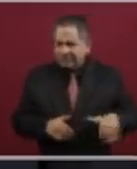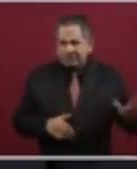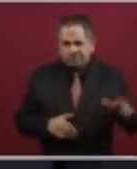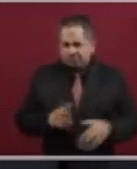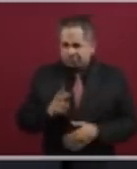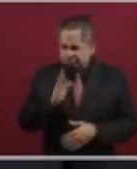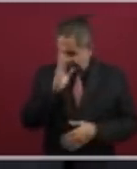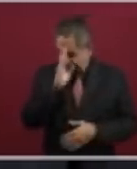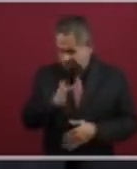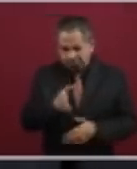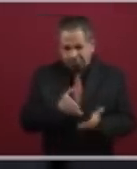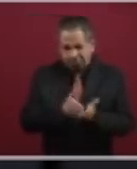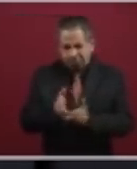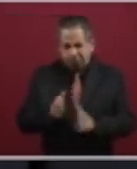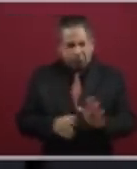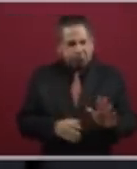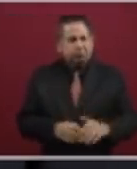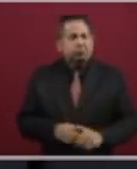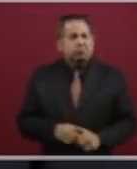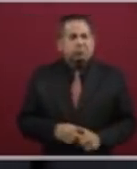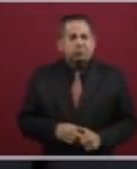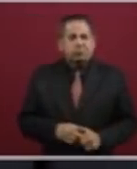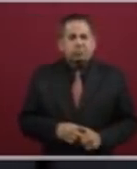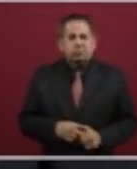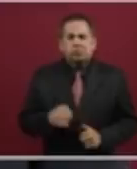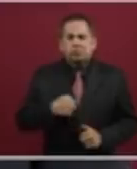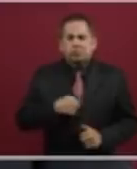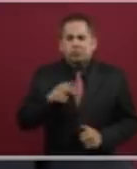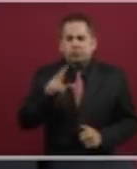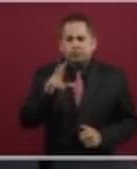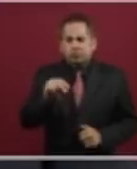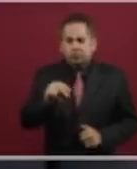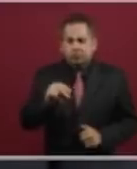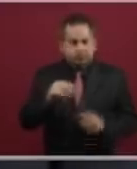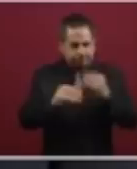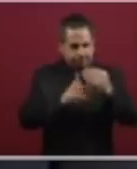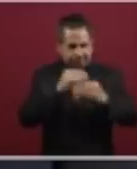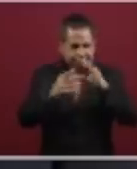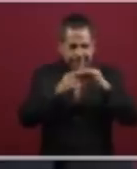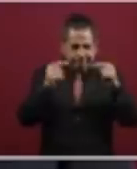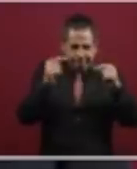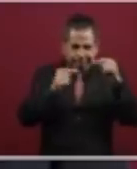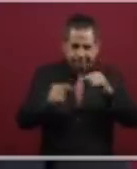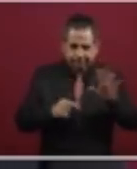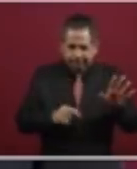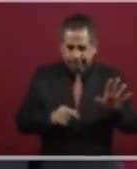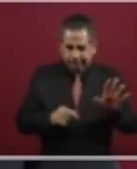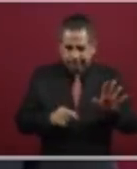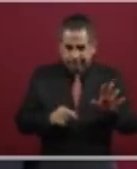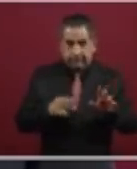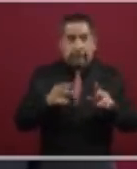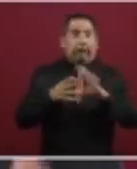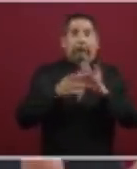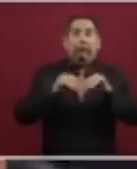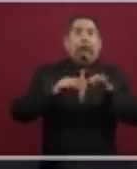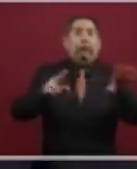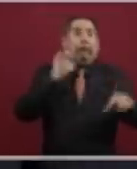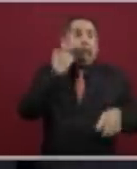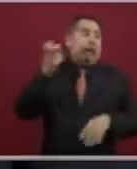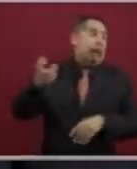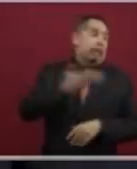No, no, no, no, no, no, no. No voy, dije, a polemizar, porque si no, eso es lo que van a encabezar, es lo que va a